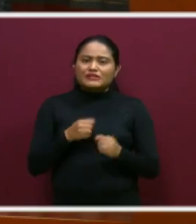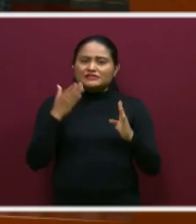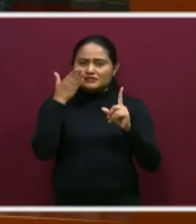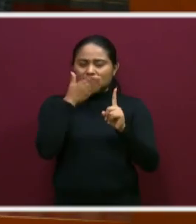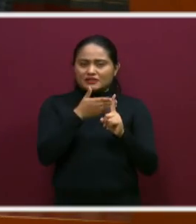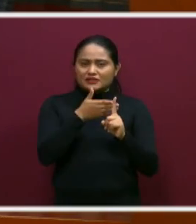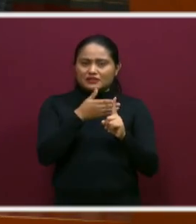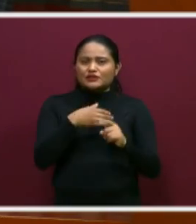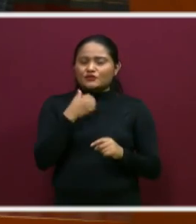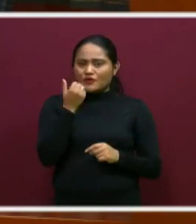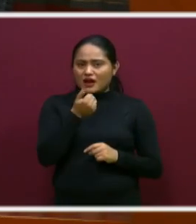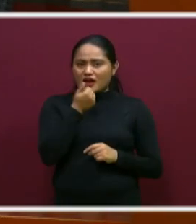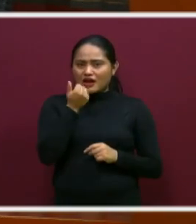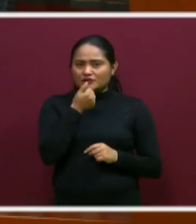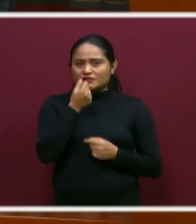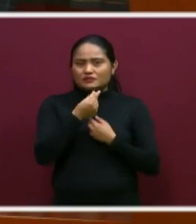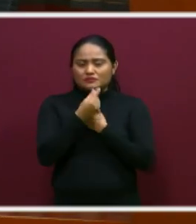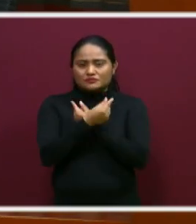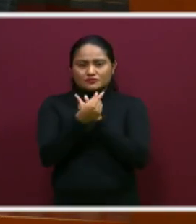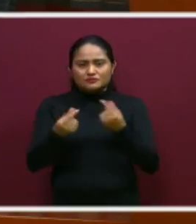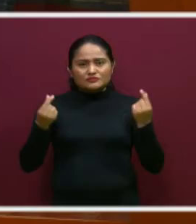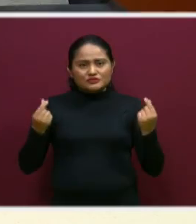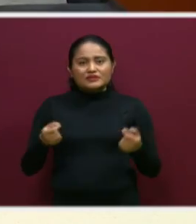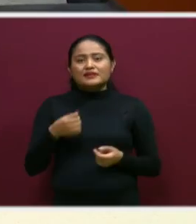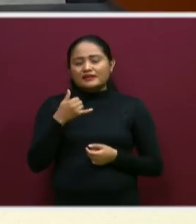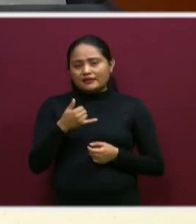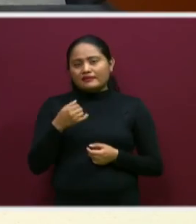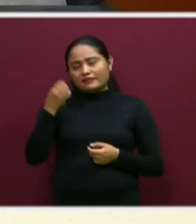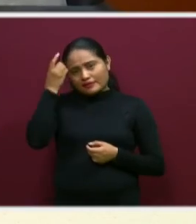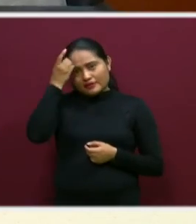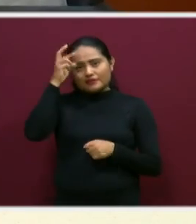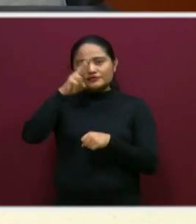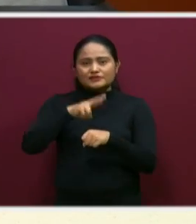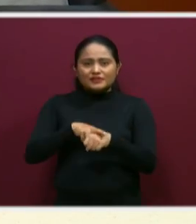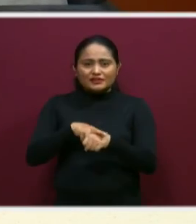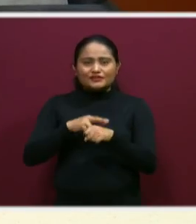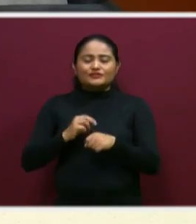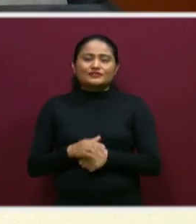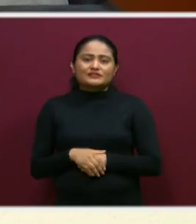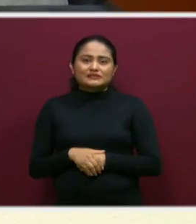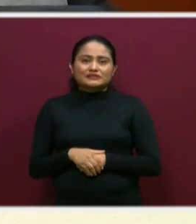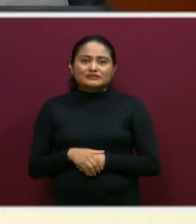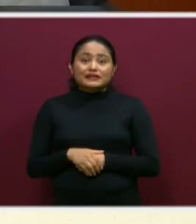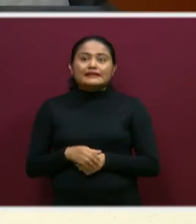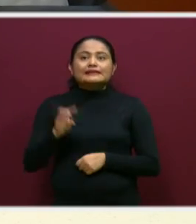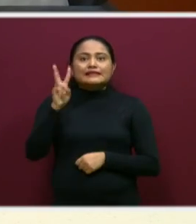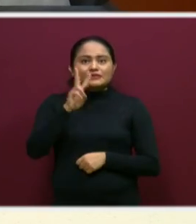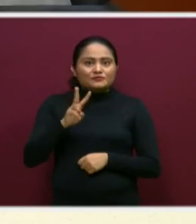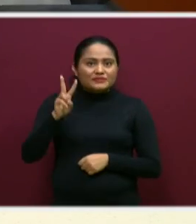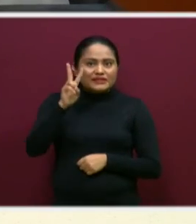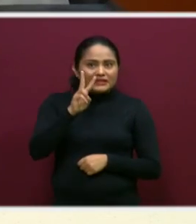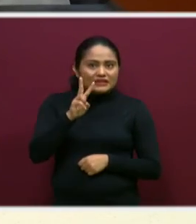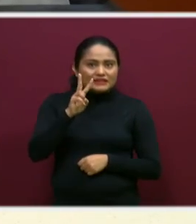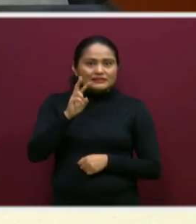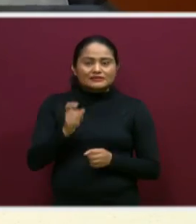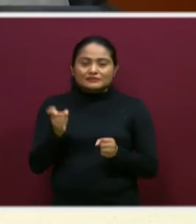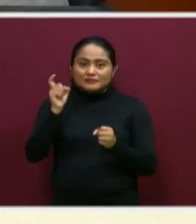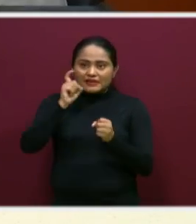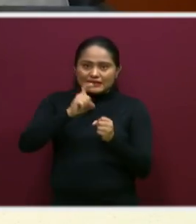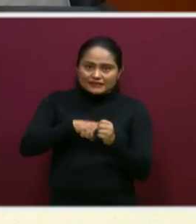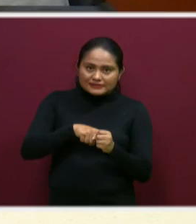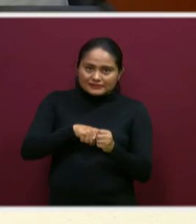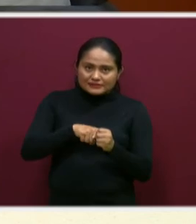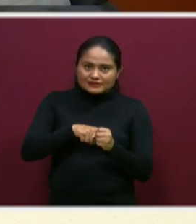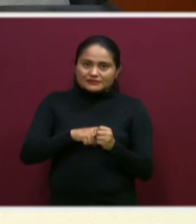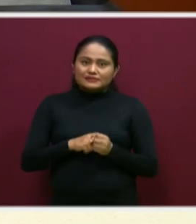y el taller especializado para directores de coro así es pues es recalcar que hasta el viernes tenemos para inscribirnos ya se detallaron